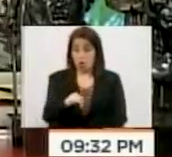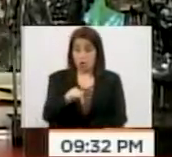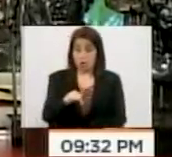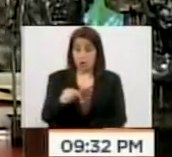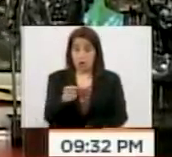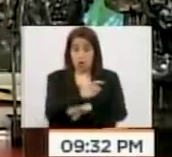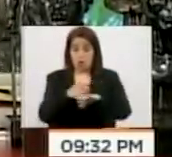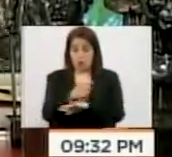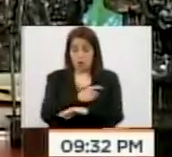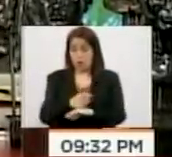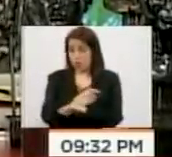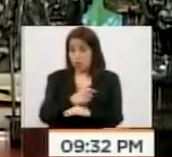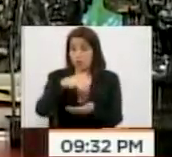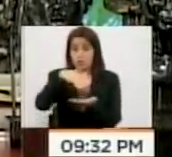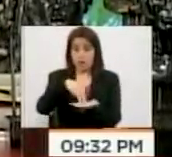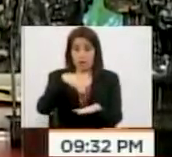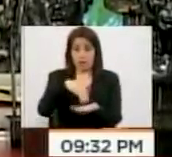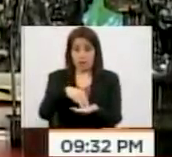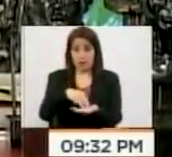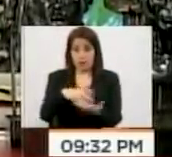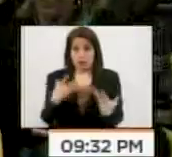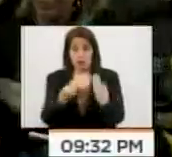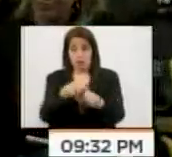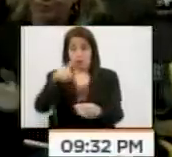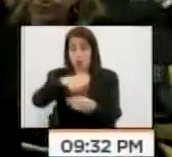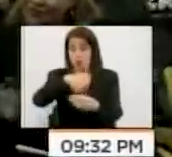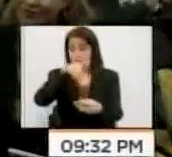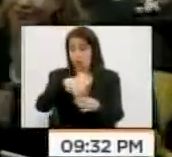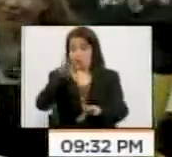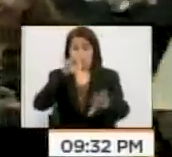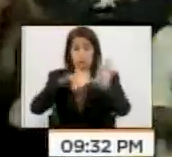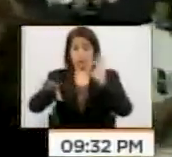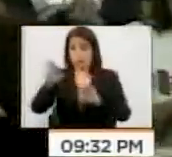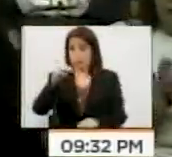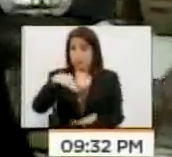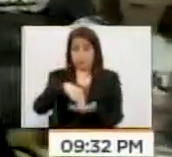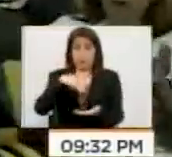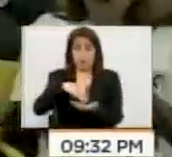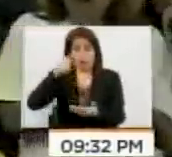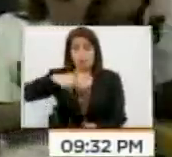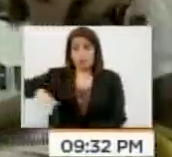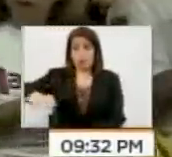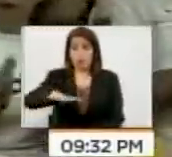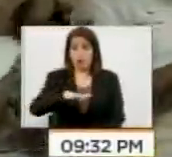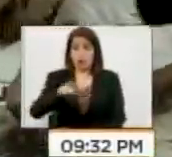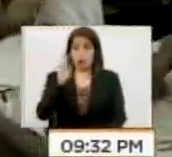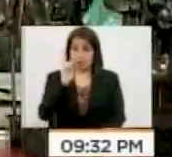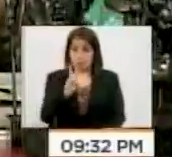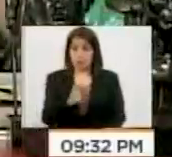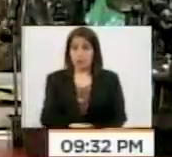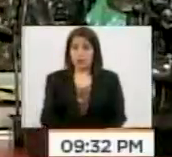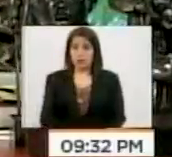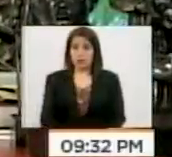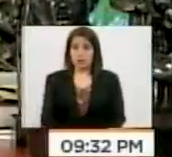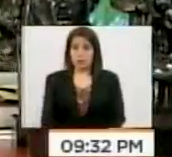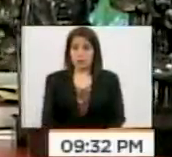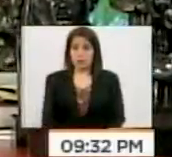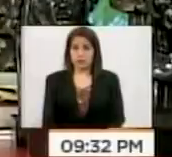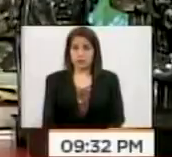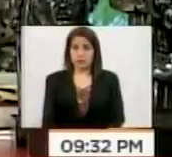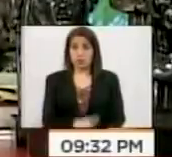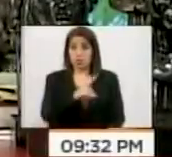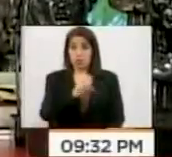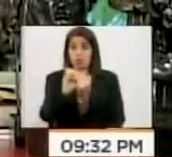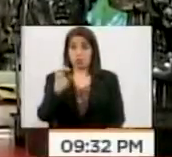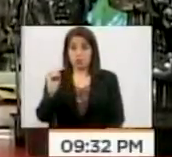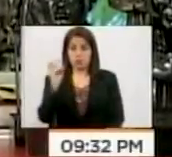Estado Bolivariano de Miranda. Por voto del pueblo mirandino. Mire, vamos a... Presidente, como estamos en el programa 200, yo